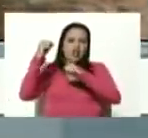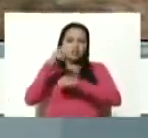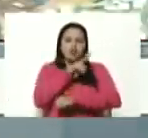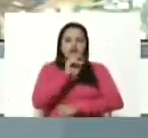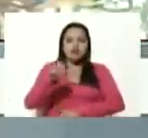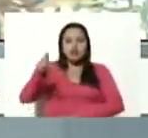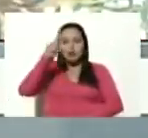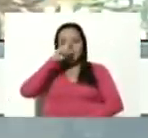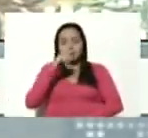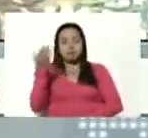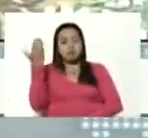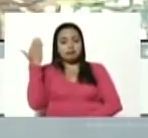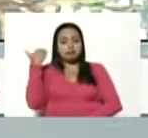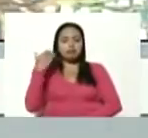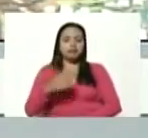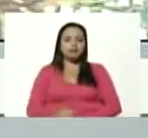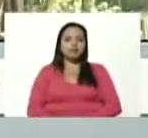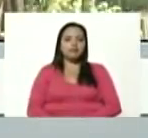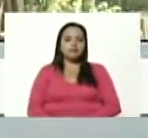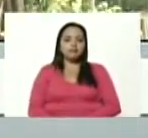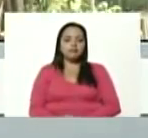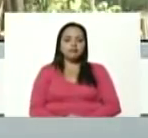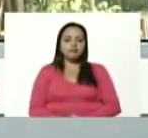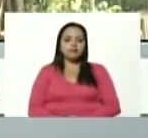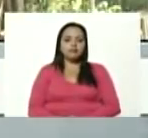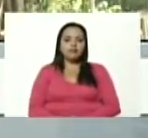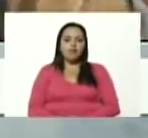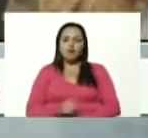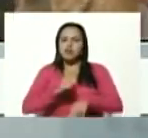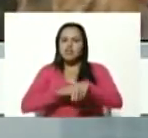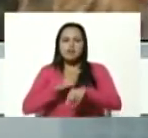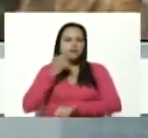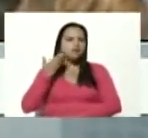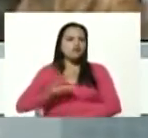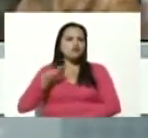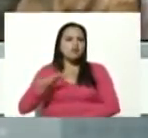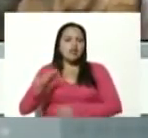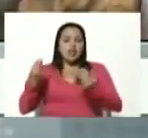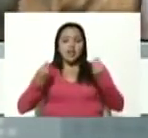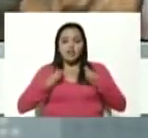años. Momento estelar de la vida